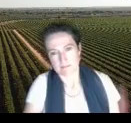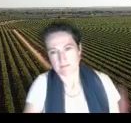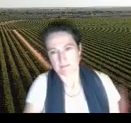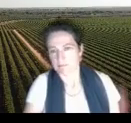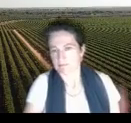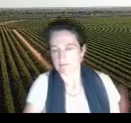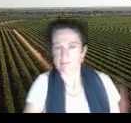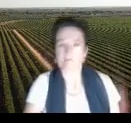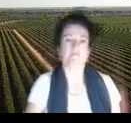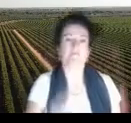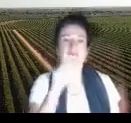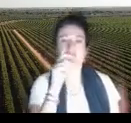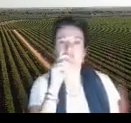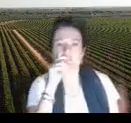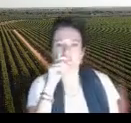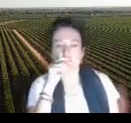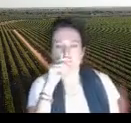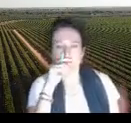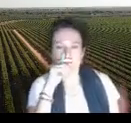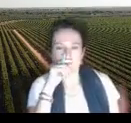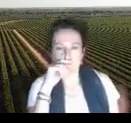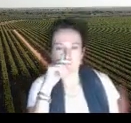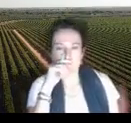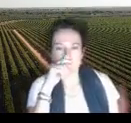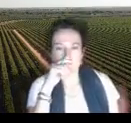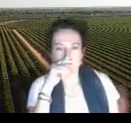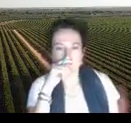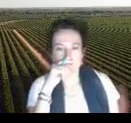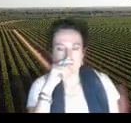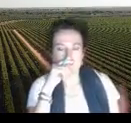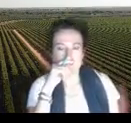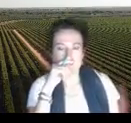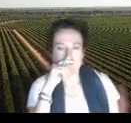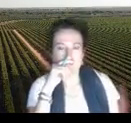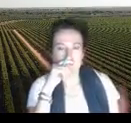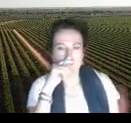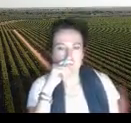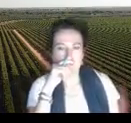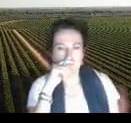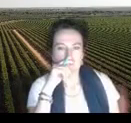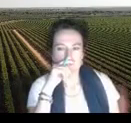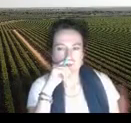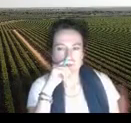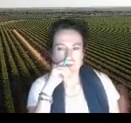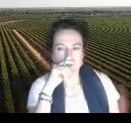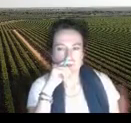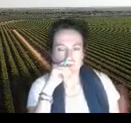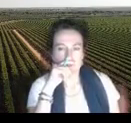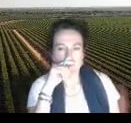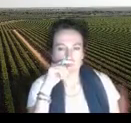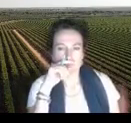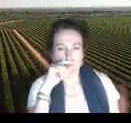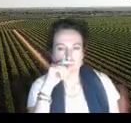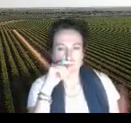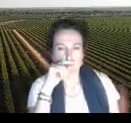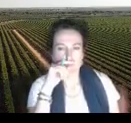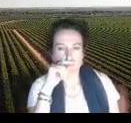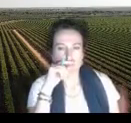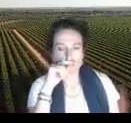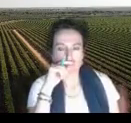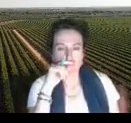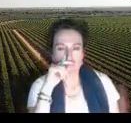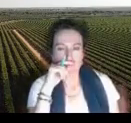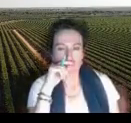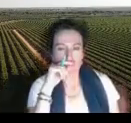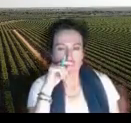y salud laboral. ¿Esto qué quiere decir? Y que entraría en vigor a partir del día 1 de enero del 2024. Que si tenemos una inspección